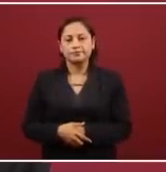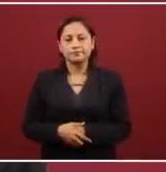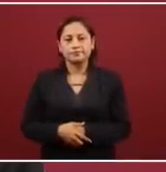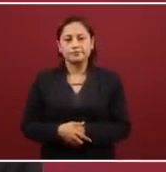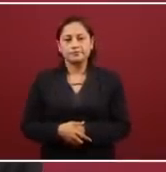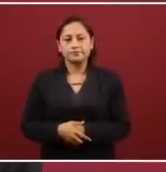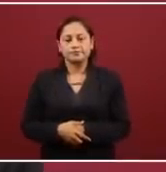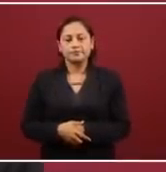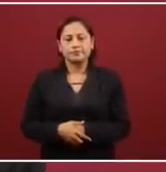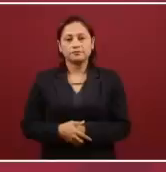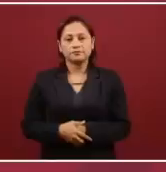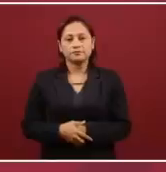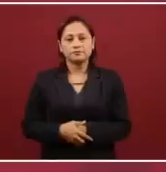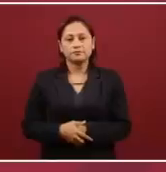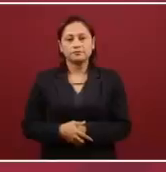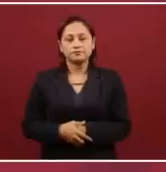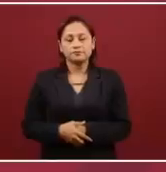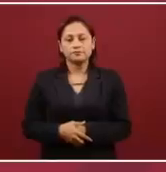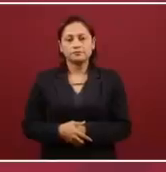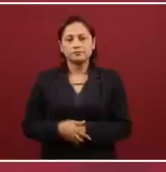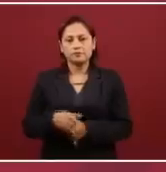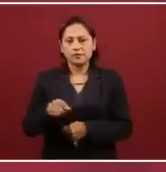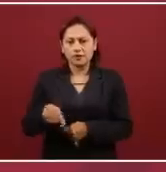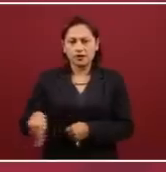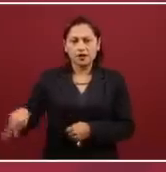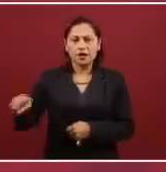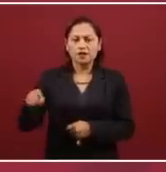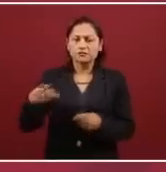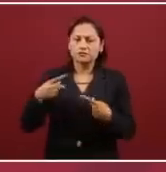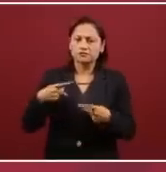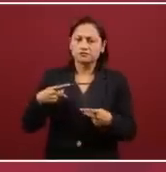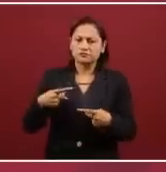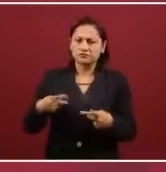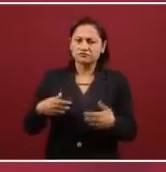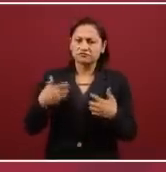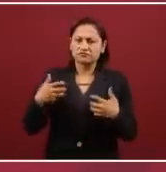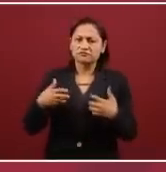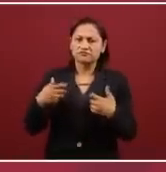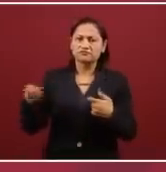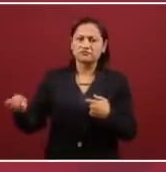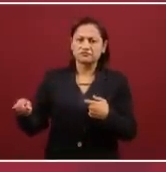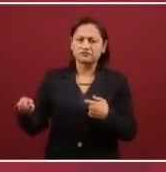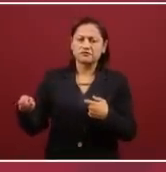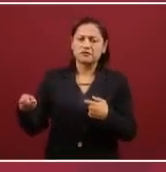todo lo cuestionan y apuestan a que